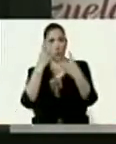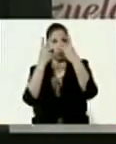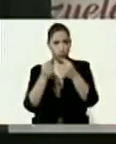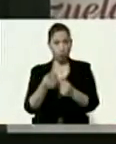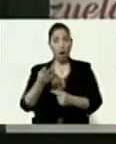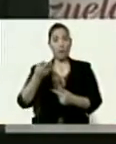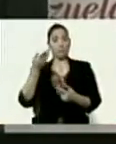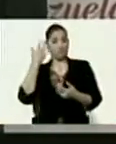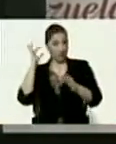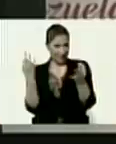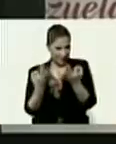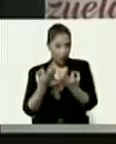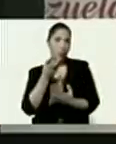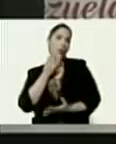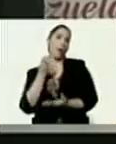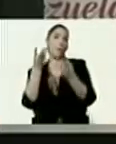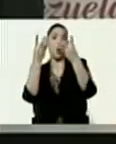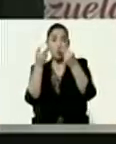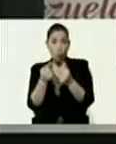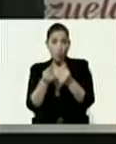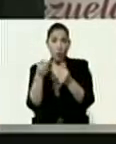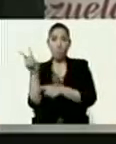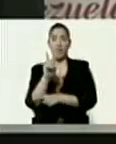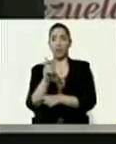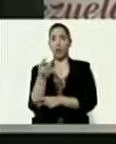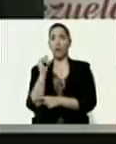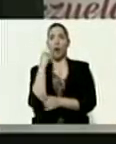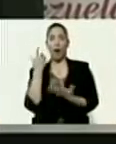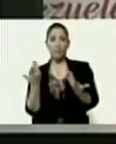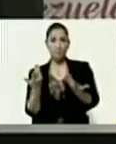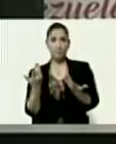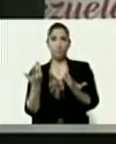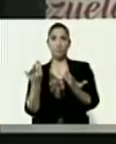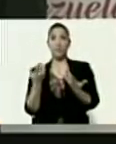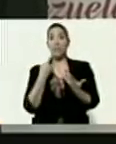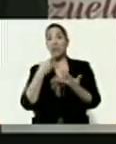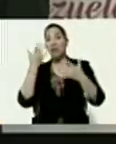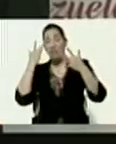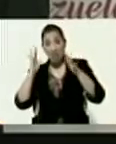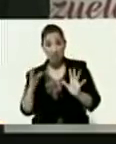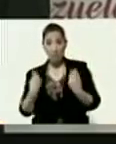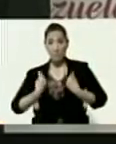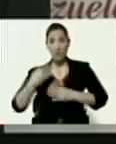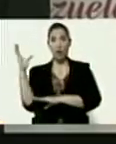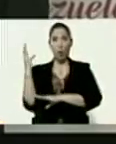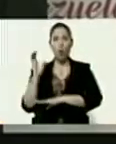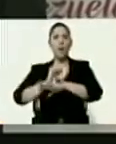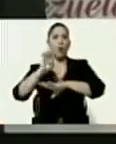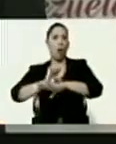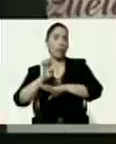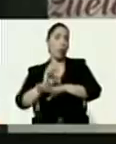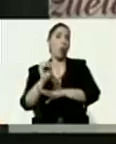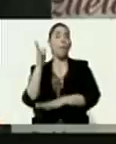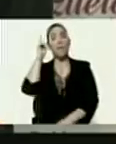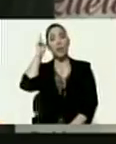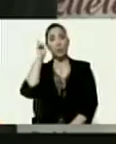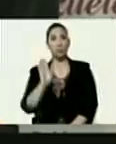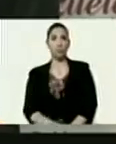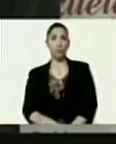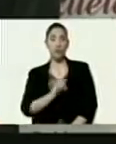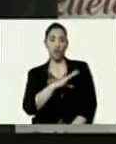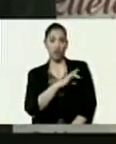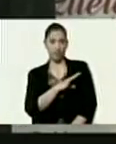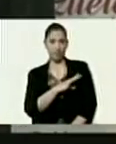fuera cierta el número de venezolanos que dicen que están en Colombia, en Ecuador, en Perú, en